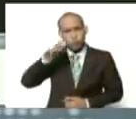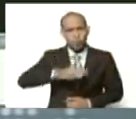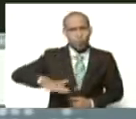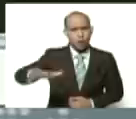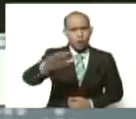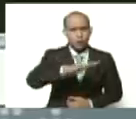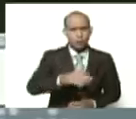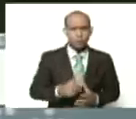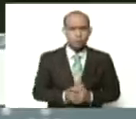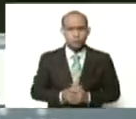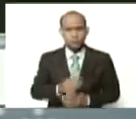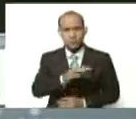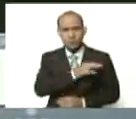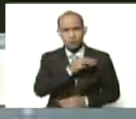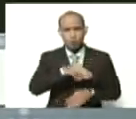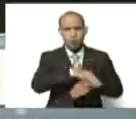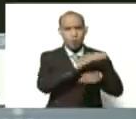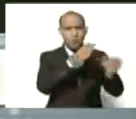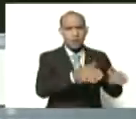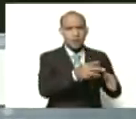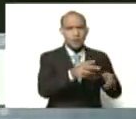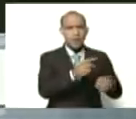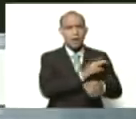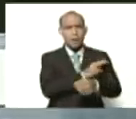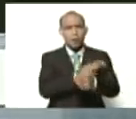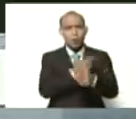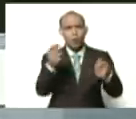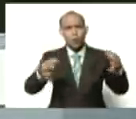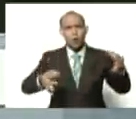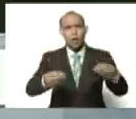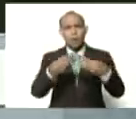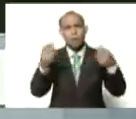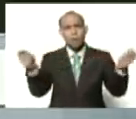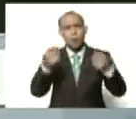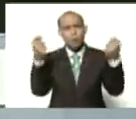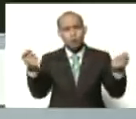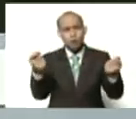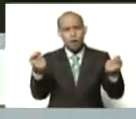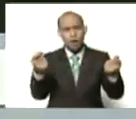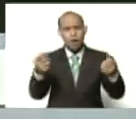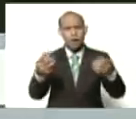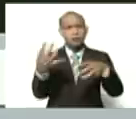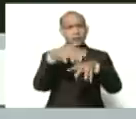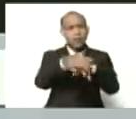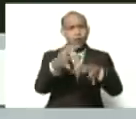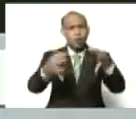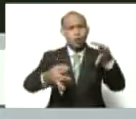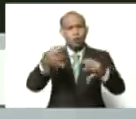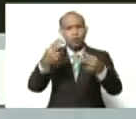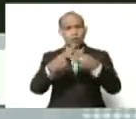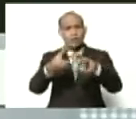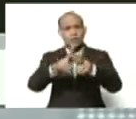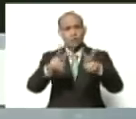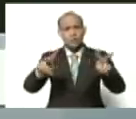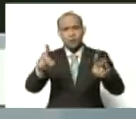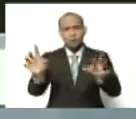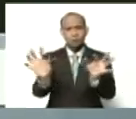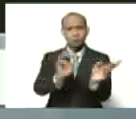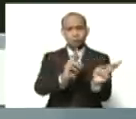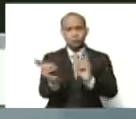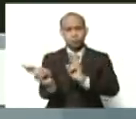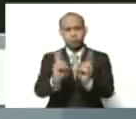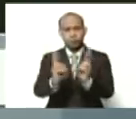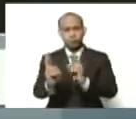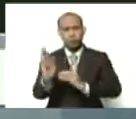señora ministra del Poder Popular para Interior, Justicia y Paz, dado que usted lleva las relaciones con